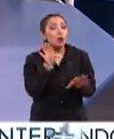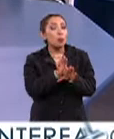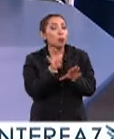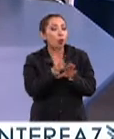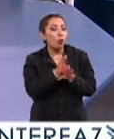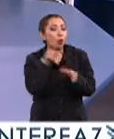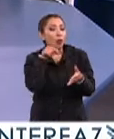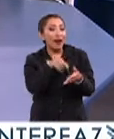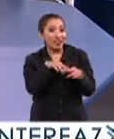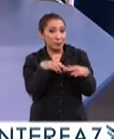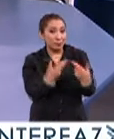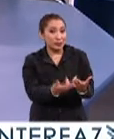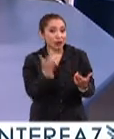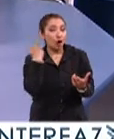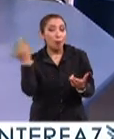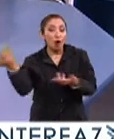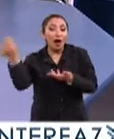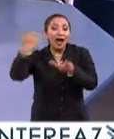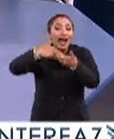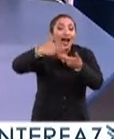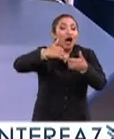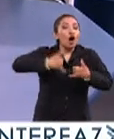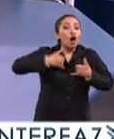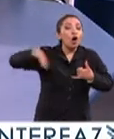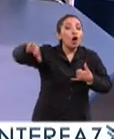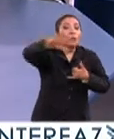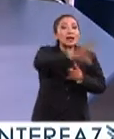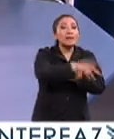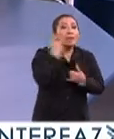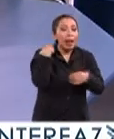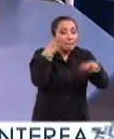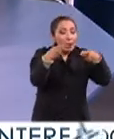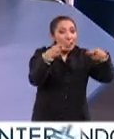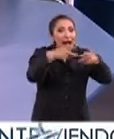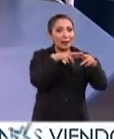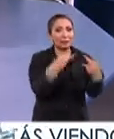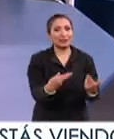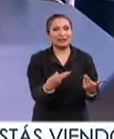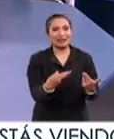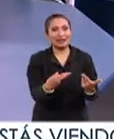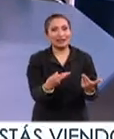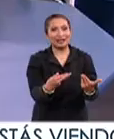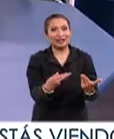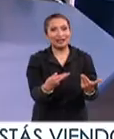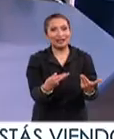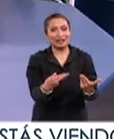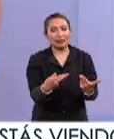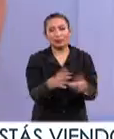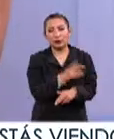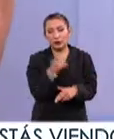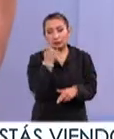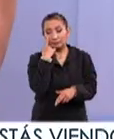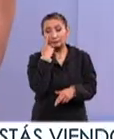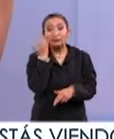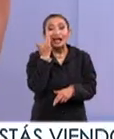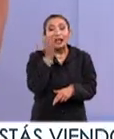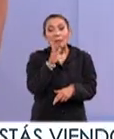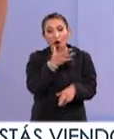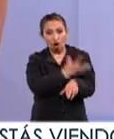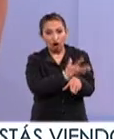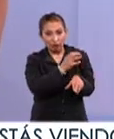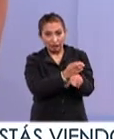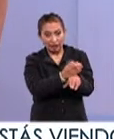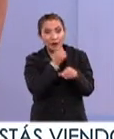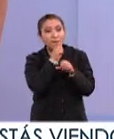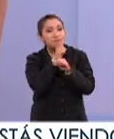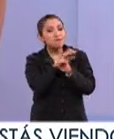es involucrar a los jóvenes en la edición de la revista, porque estamos buscando en la Coordinación de